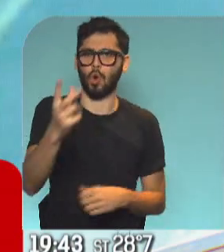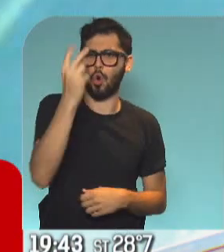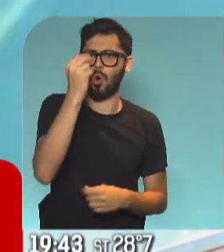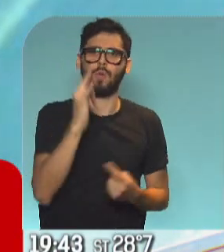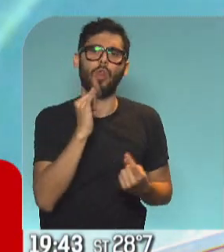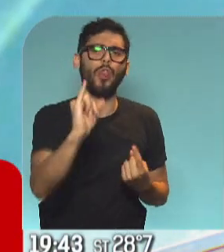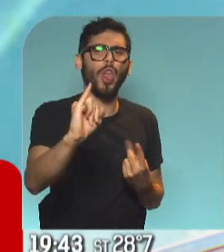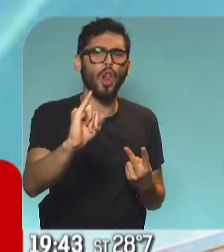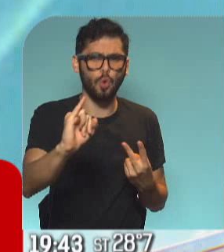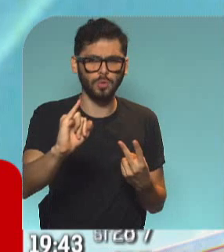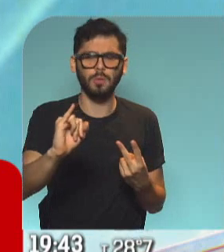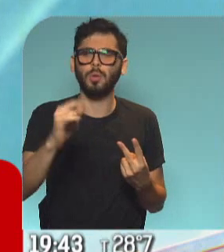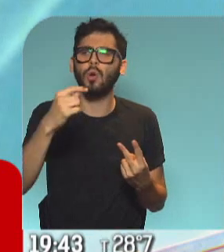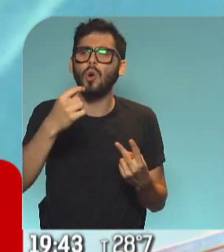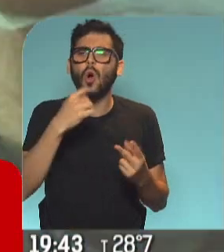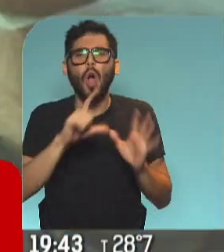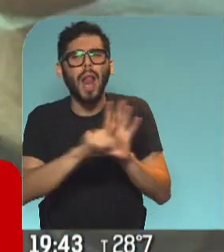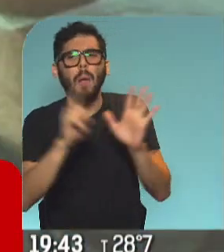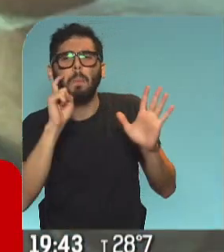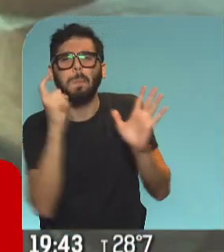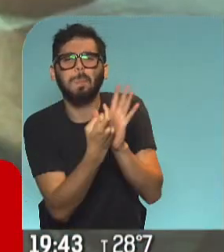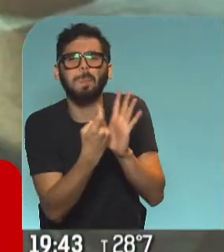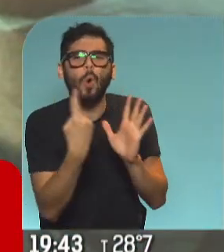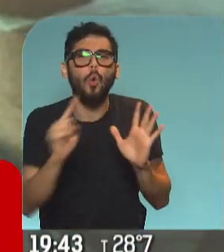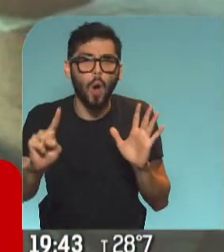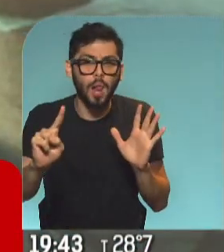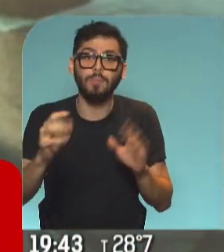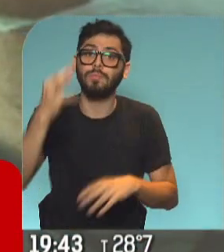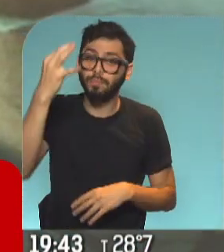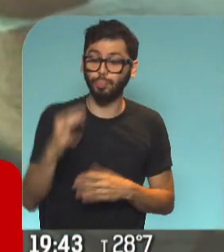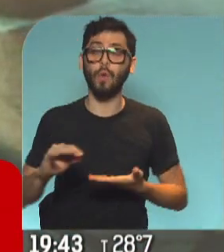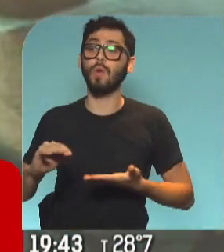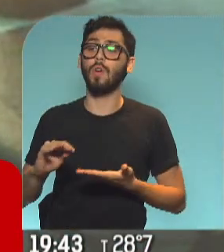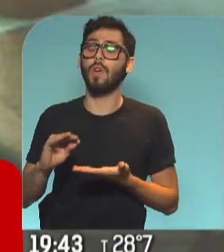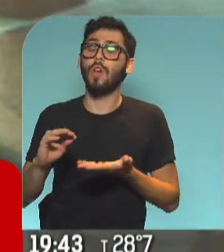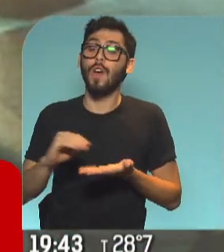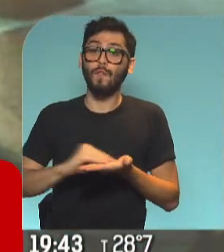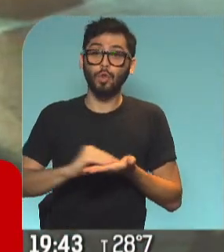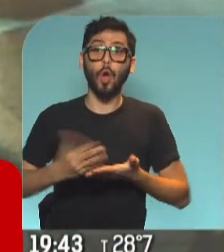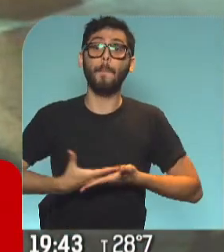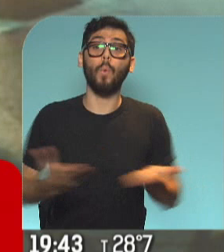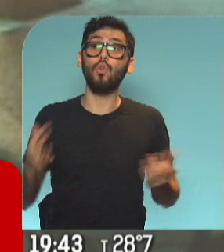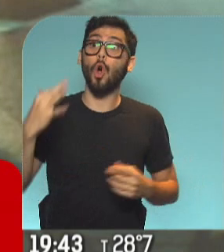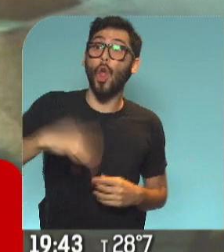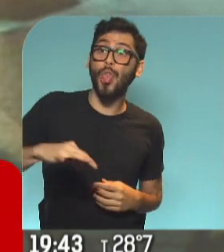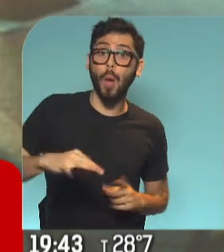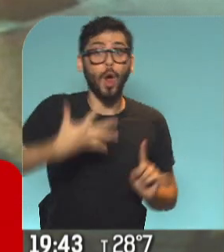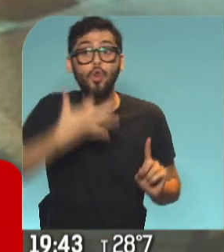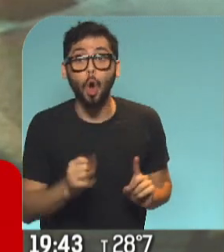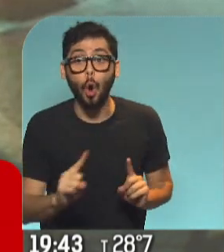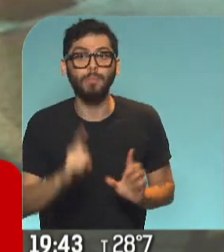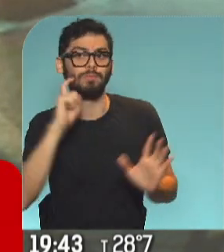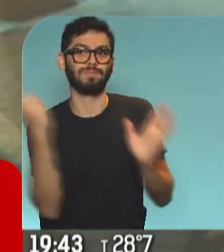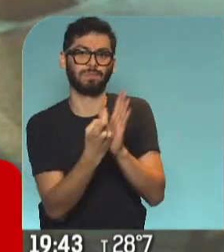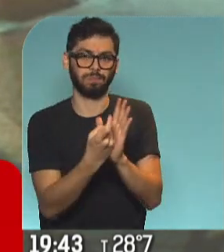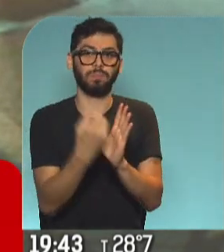qué delito estaríamos hablando aquí? Básicamente del delito de incumplimiento de los deberes de funcionario público. Las dos denuncias que son consecutivas, incluso por